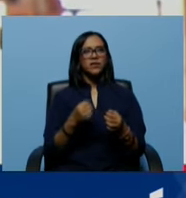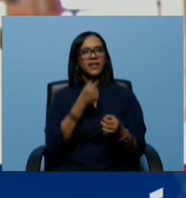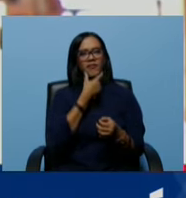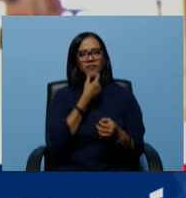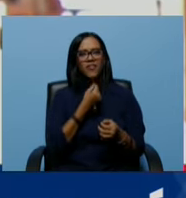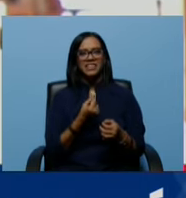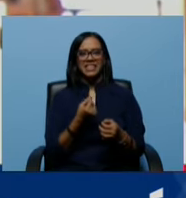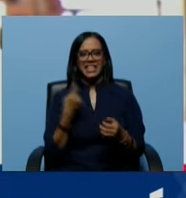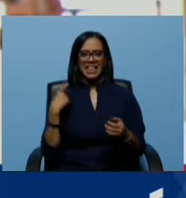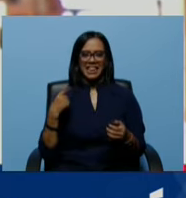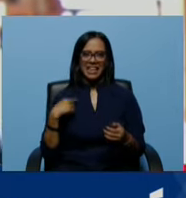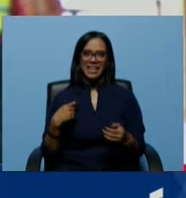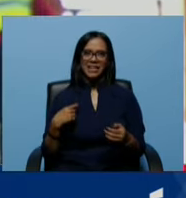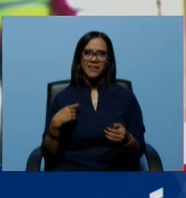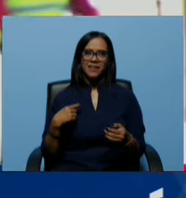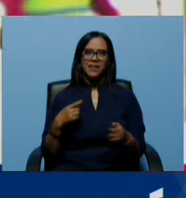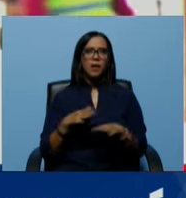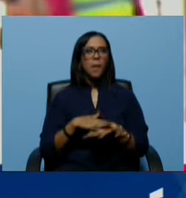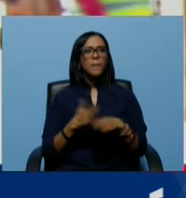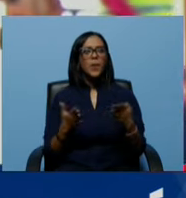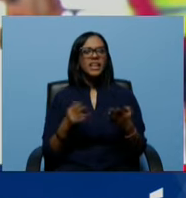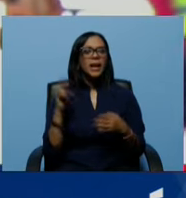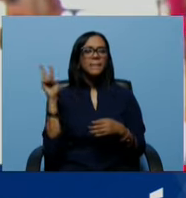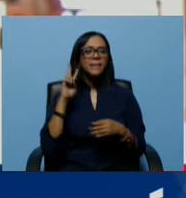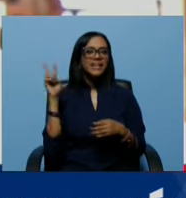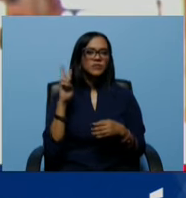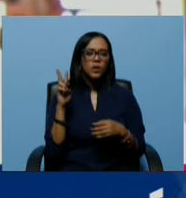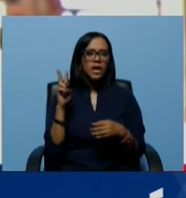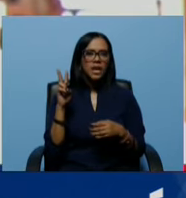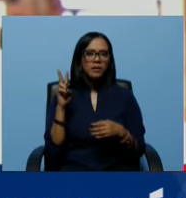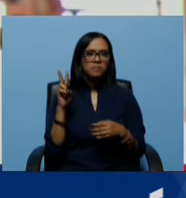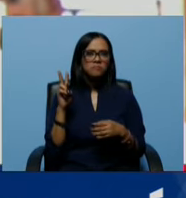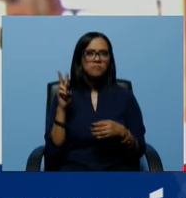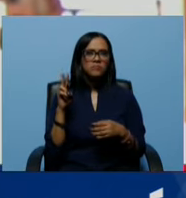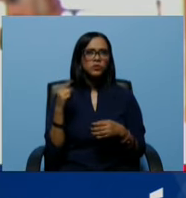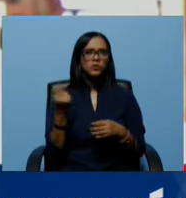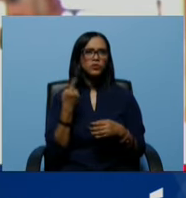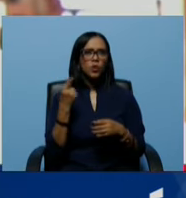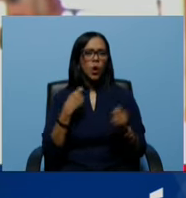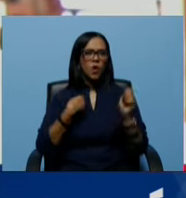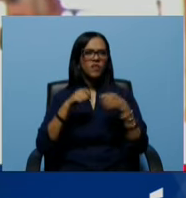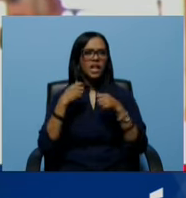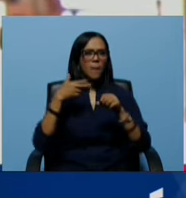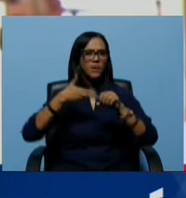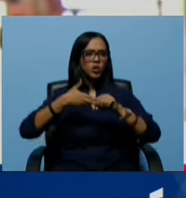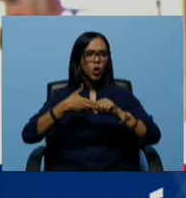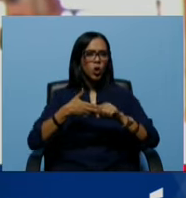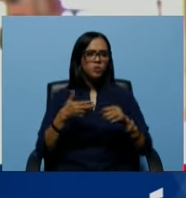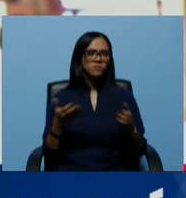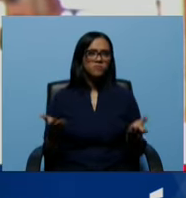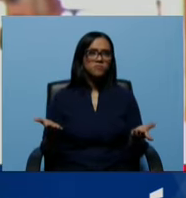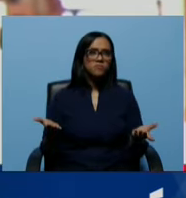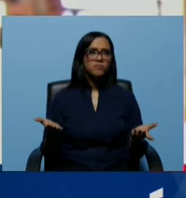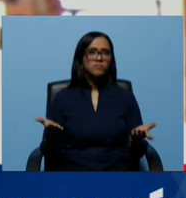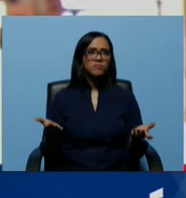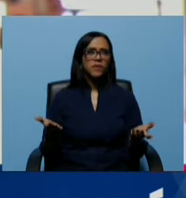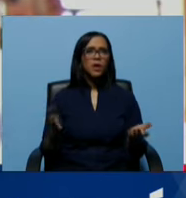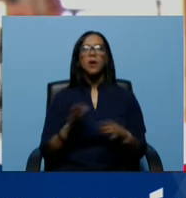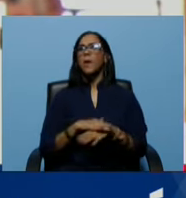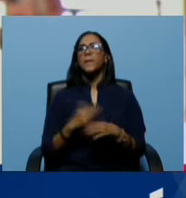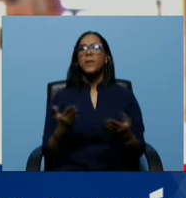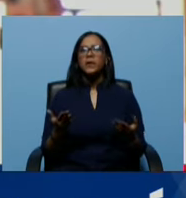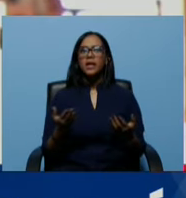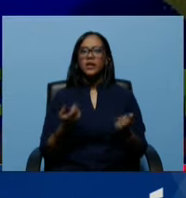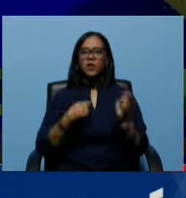obtener. ¿Por qué en Venezuela solo exportábamos petróleo? ¿Por qué no exportamos